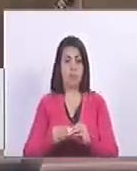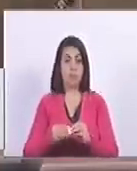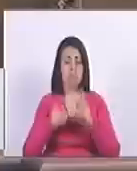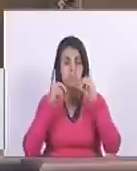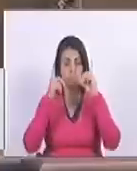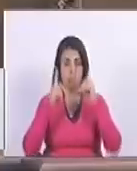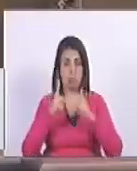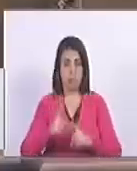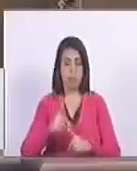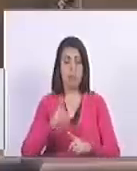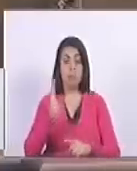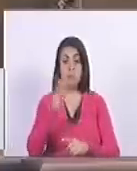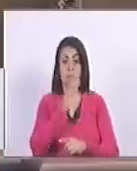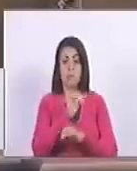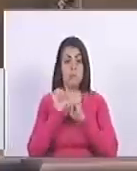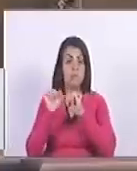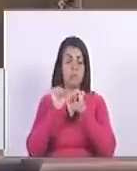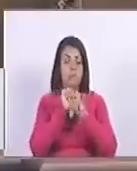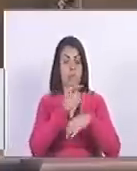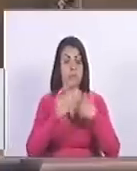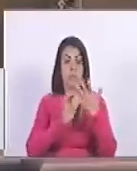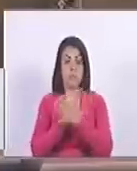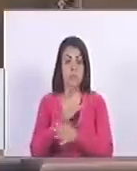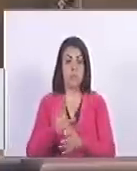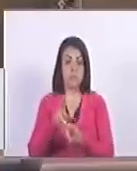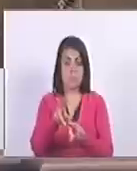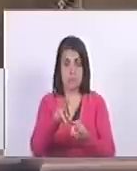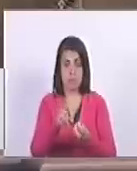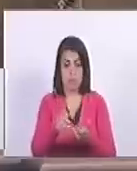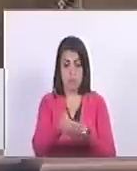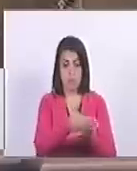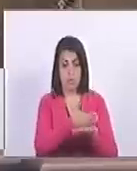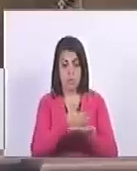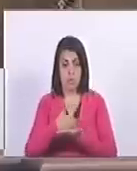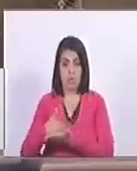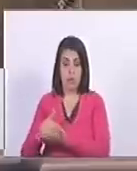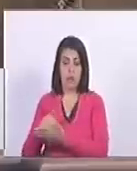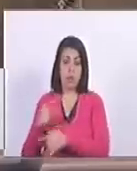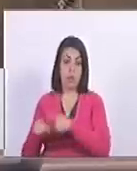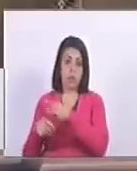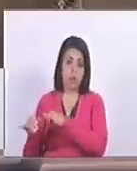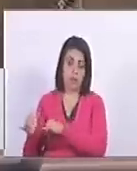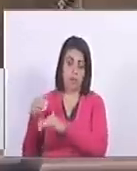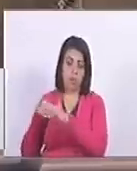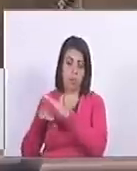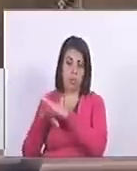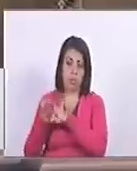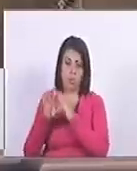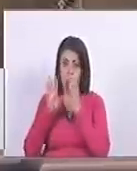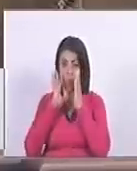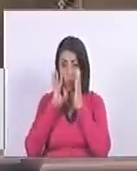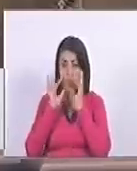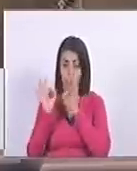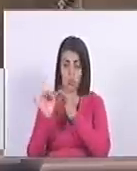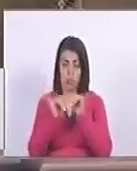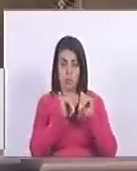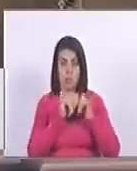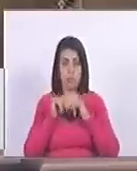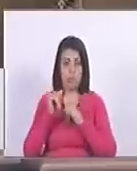potestad sancionatoria, evitar los efectos confiscatorios de la misma y guardar la debida